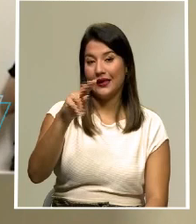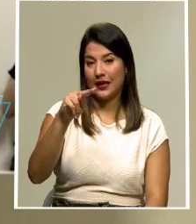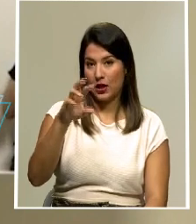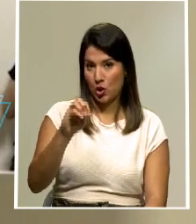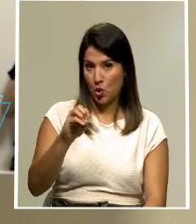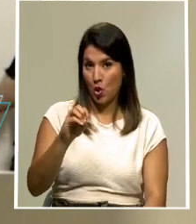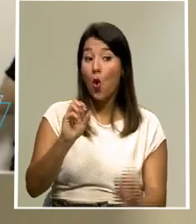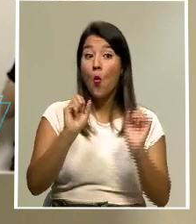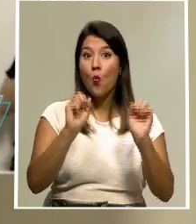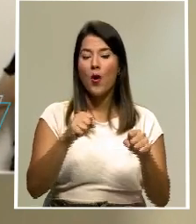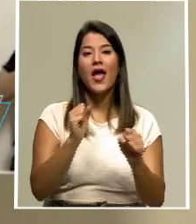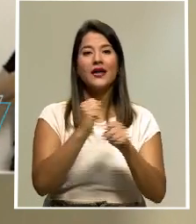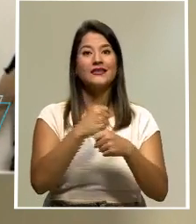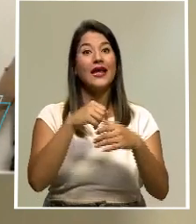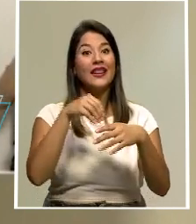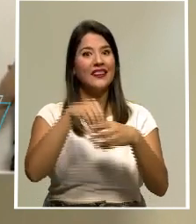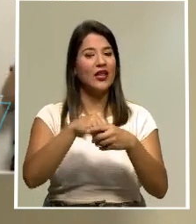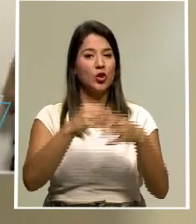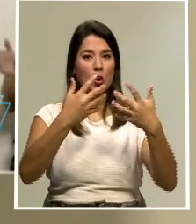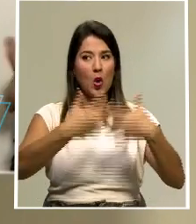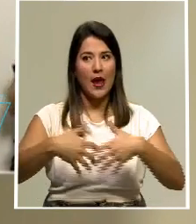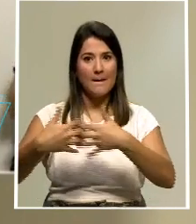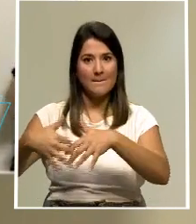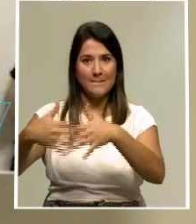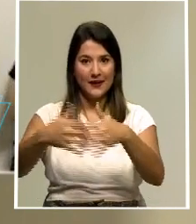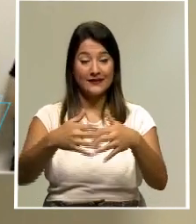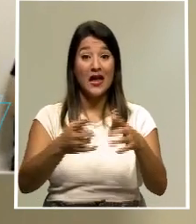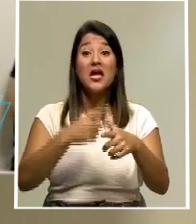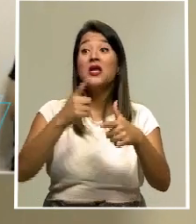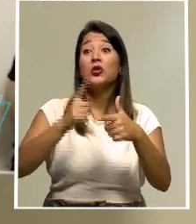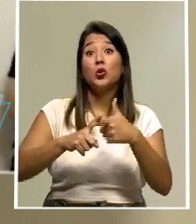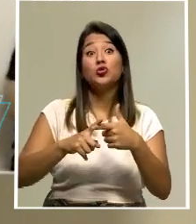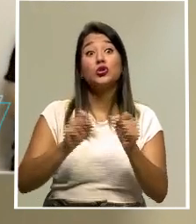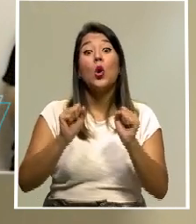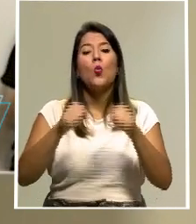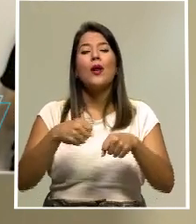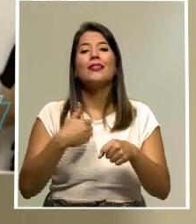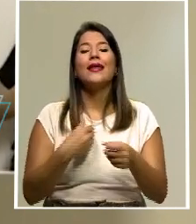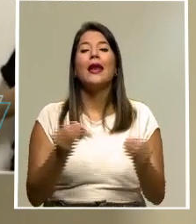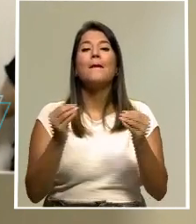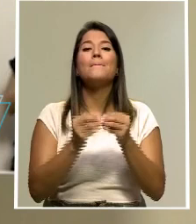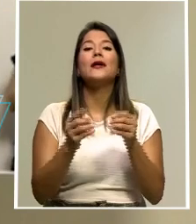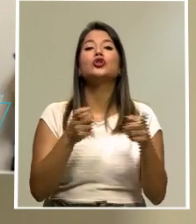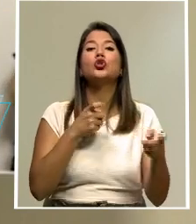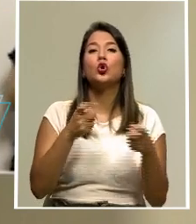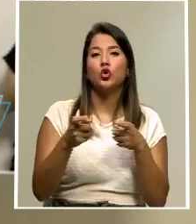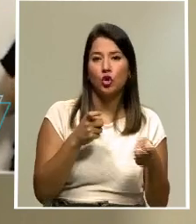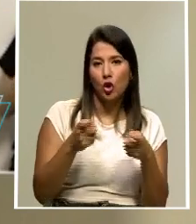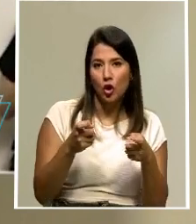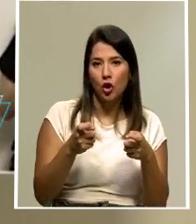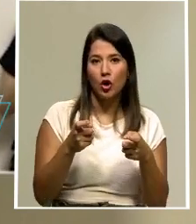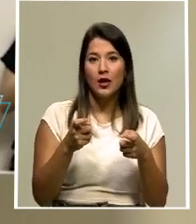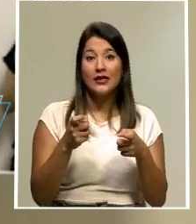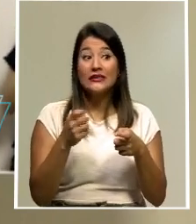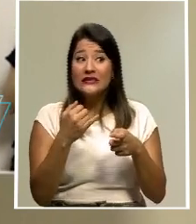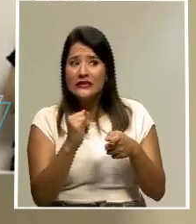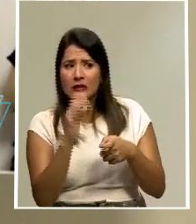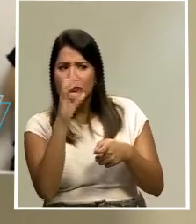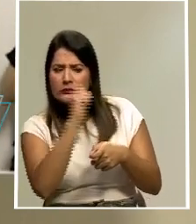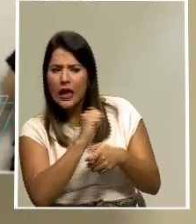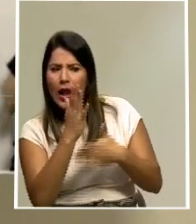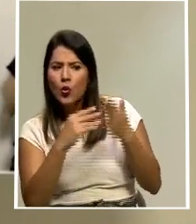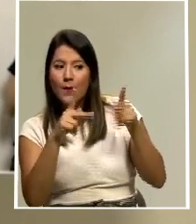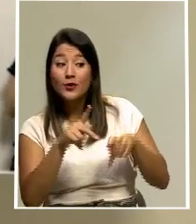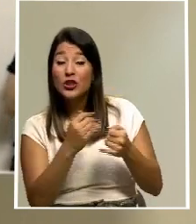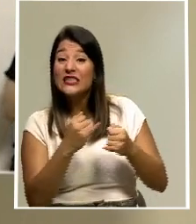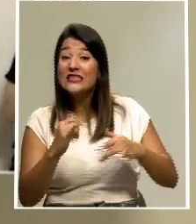controlen mejor la posibilidad de personas sin síntomas que puedan estar transmitiendo el virus en sus recintos de trabajo. Entonces se